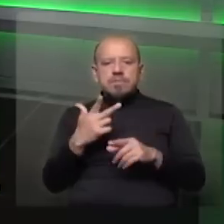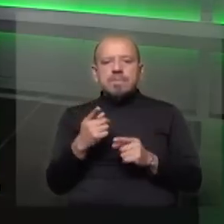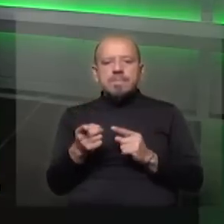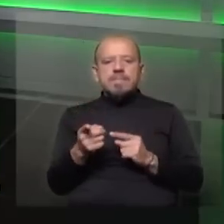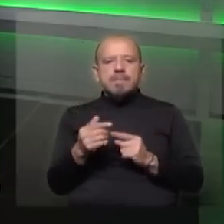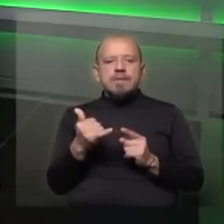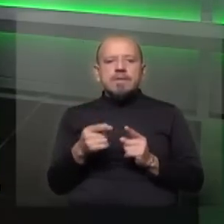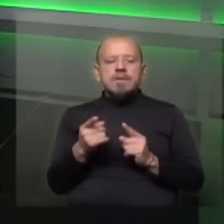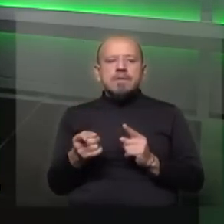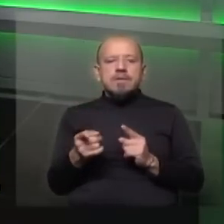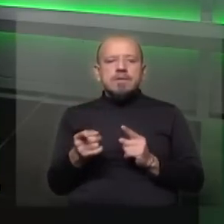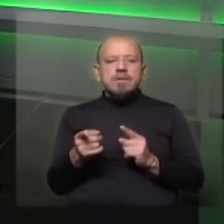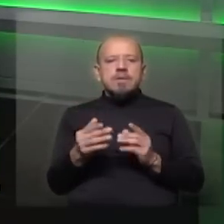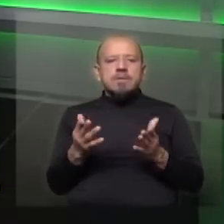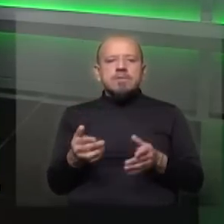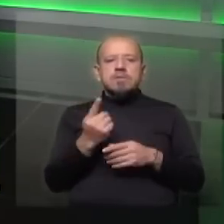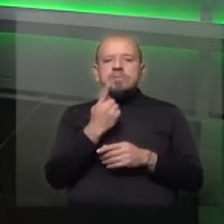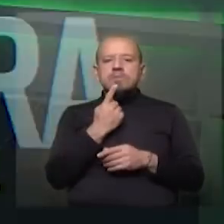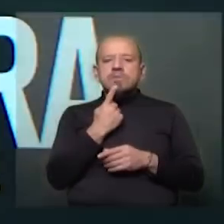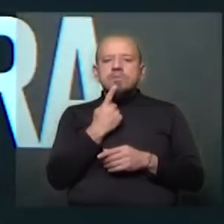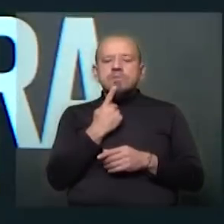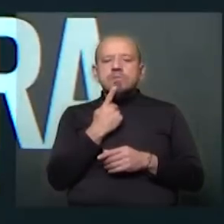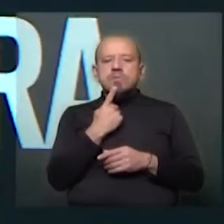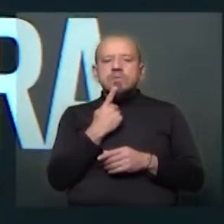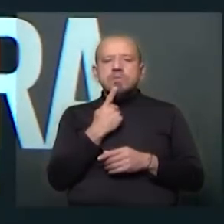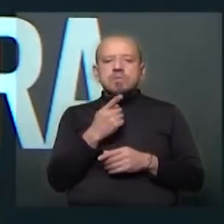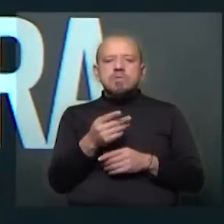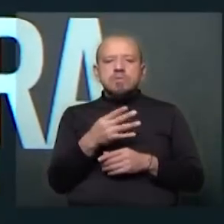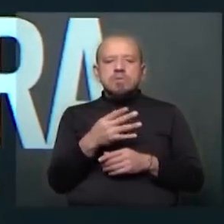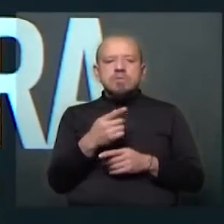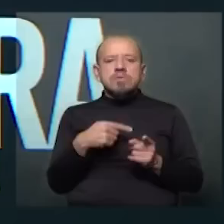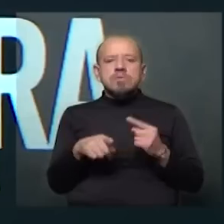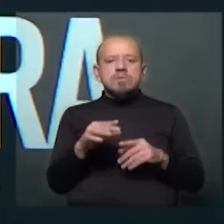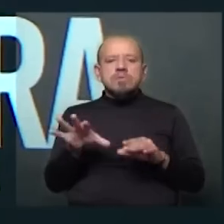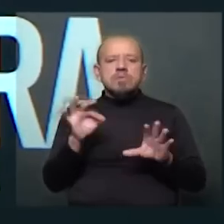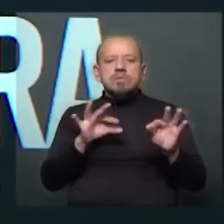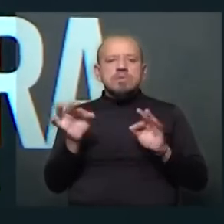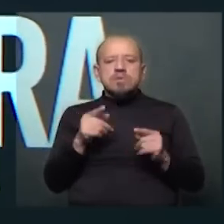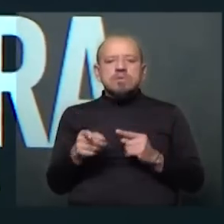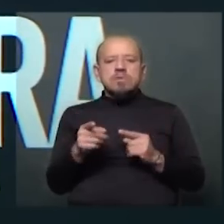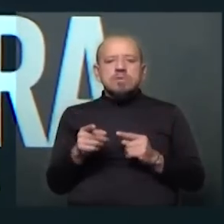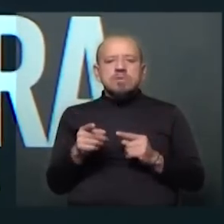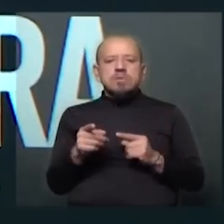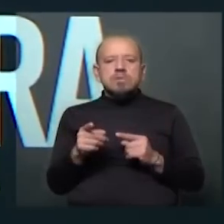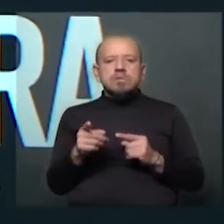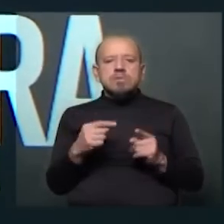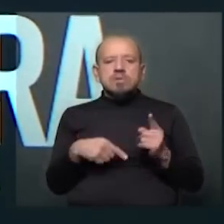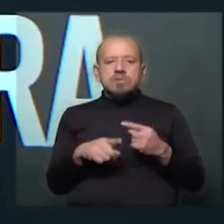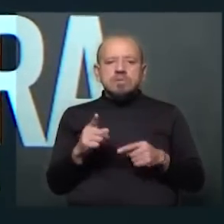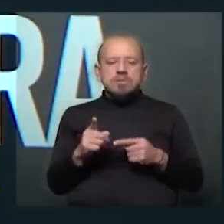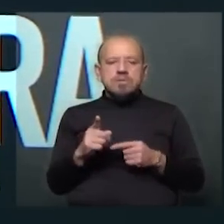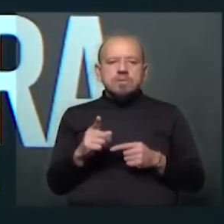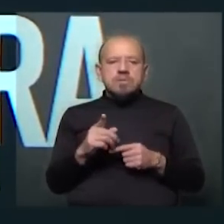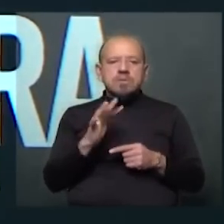tenía una potencia política no era de resistencia y él elige hacer otra cosa Y acá es como que Fidel